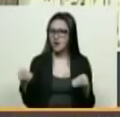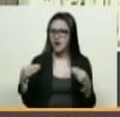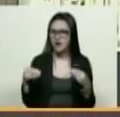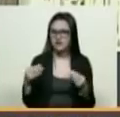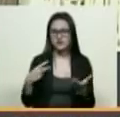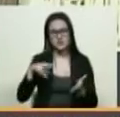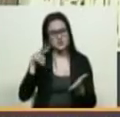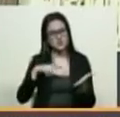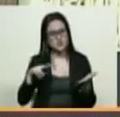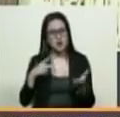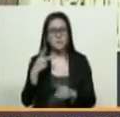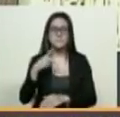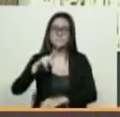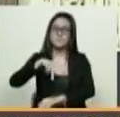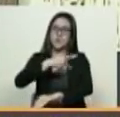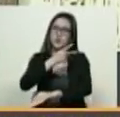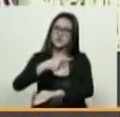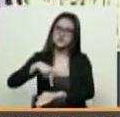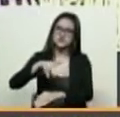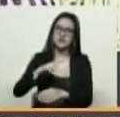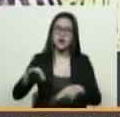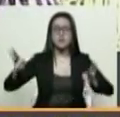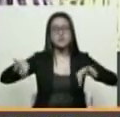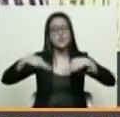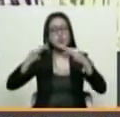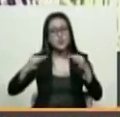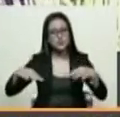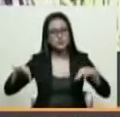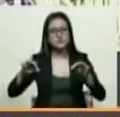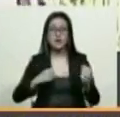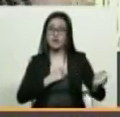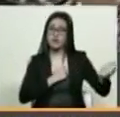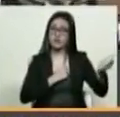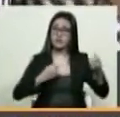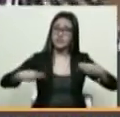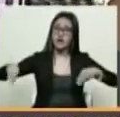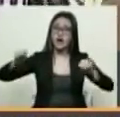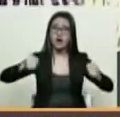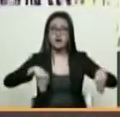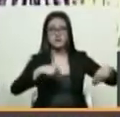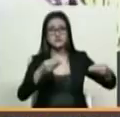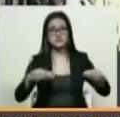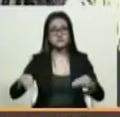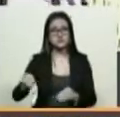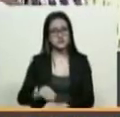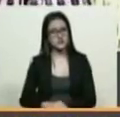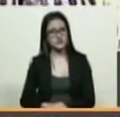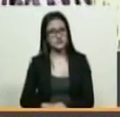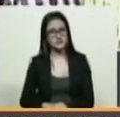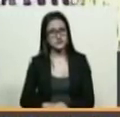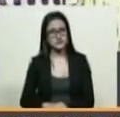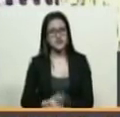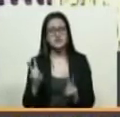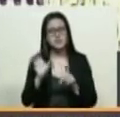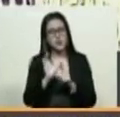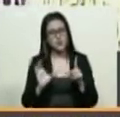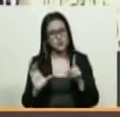la literatura, en la poesía, en la música, en la danza, en el hecho escénico, en el hecho